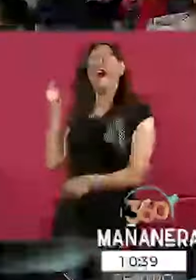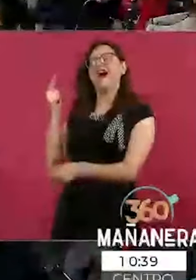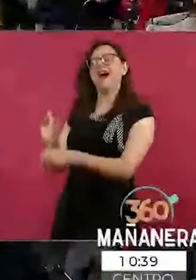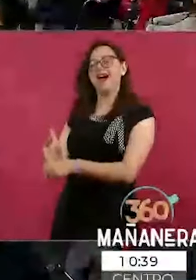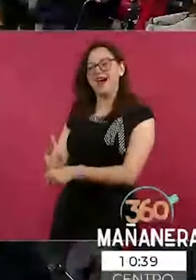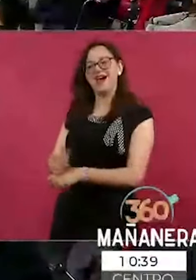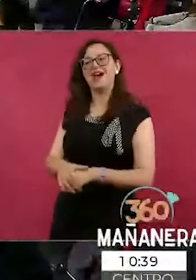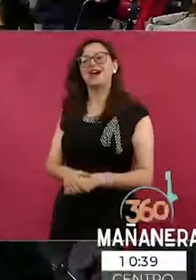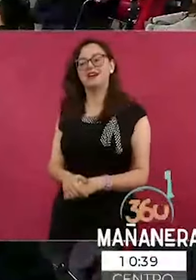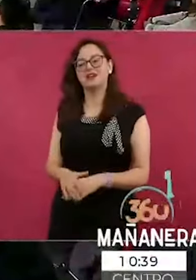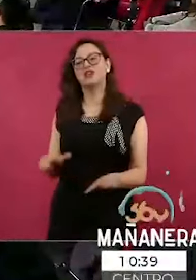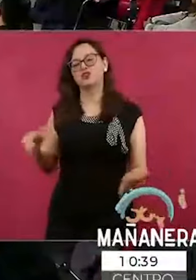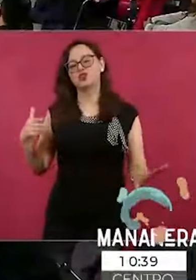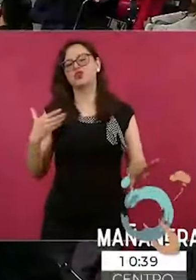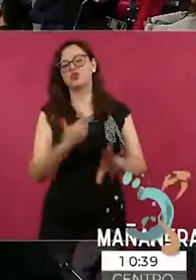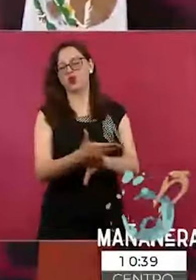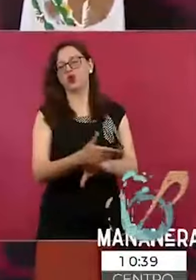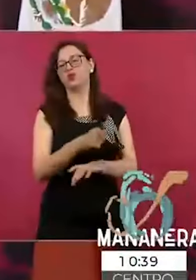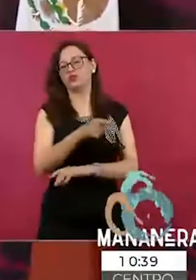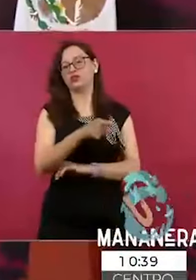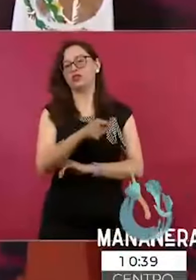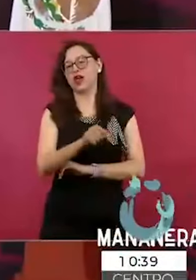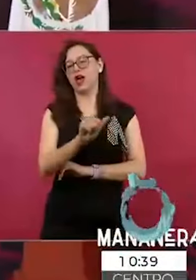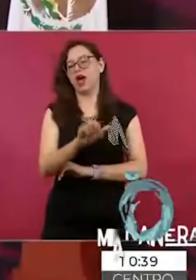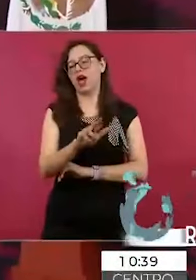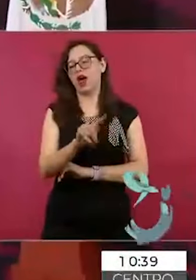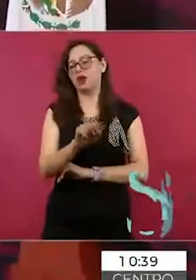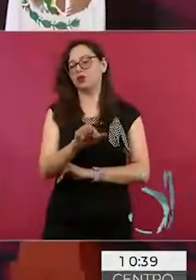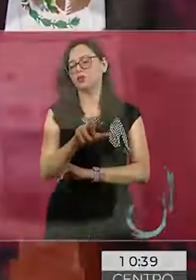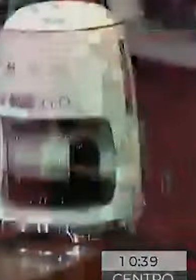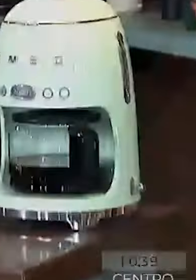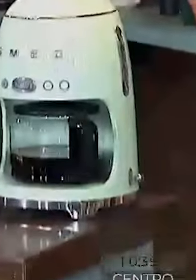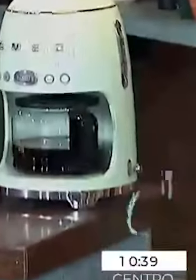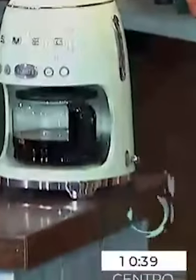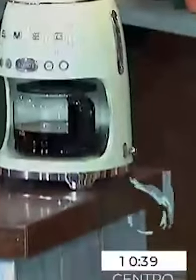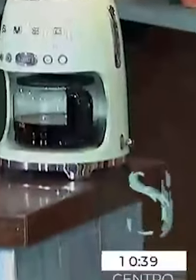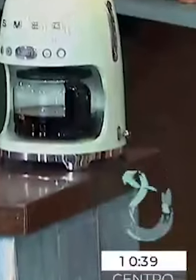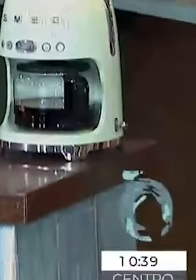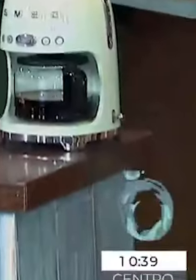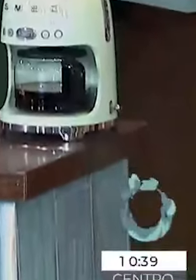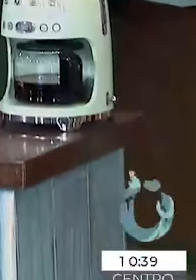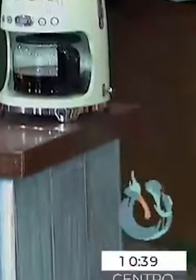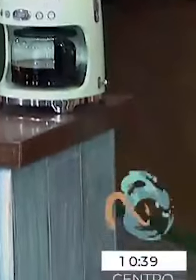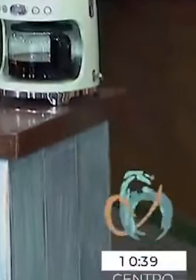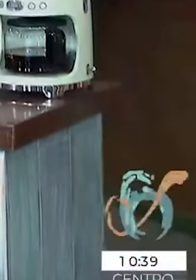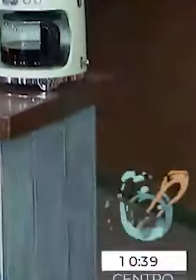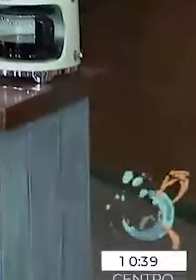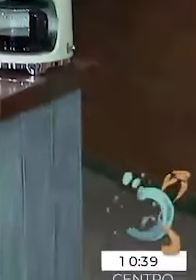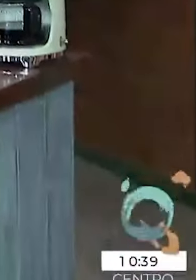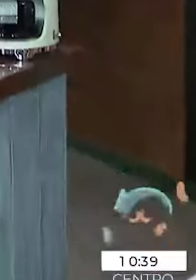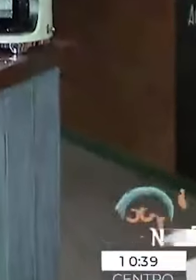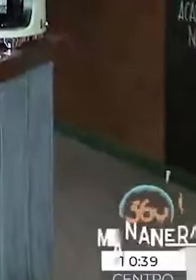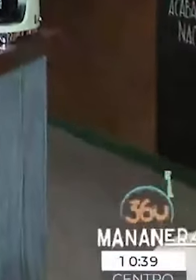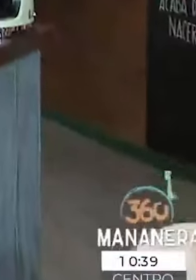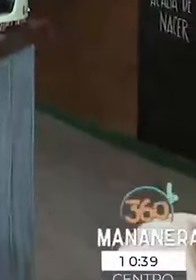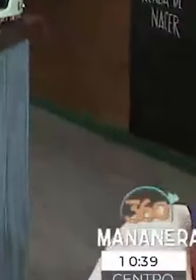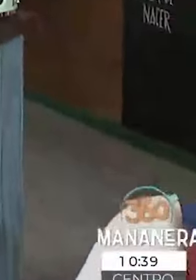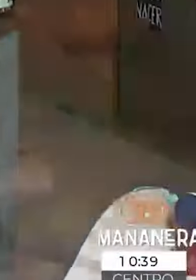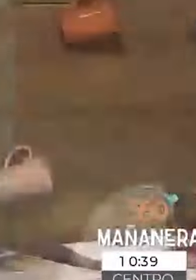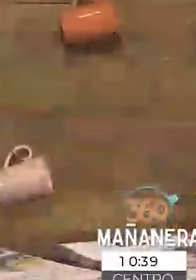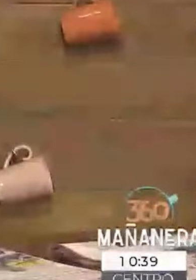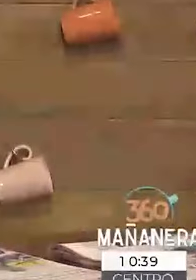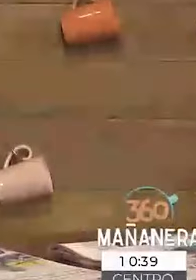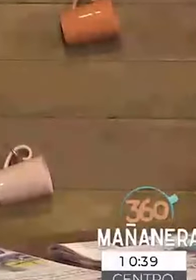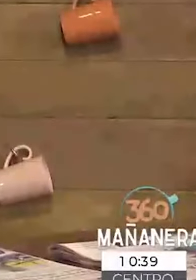en contra del ministro Saldívar y es que lo que ha comentado Saldívar es que incluso no